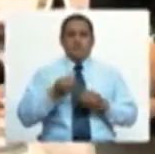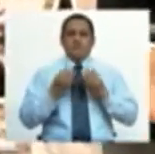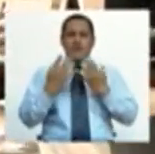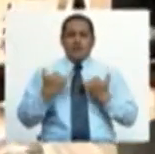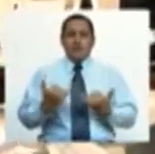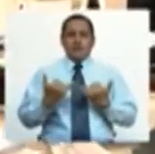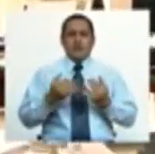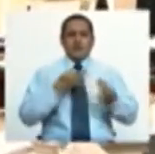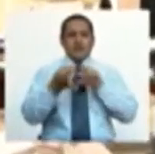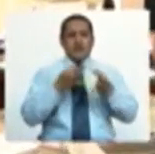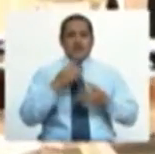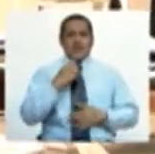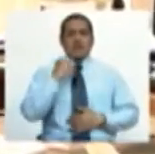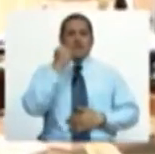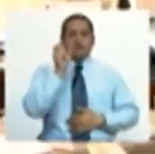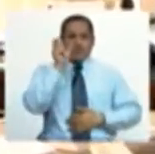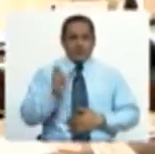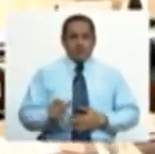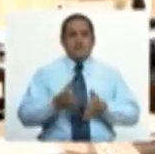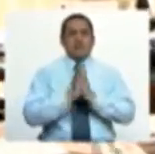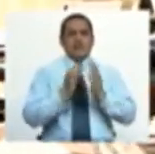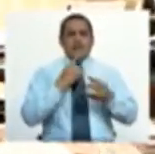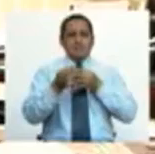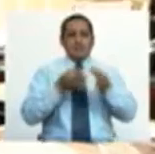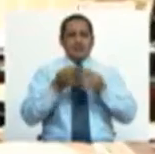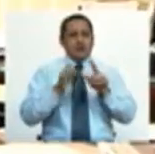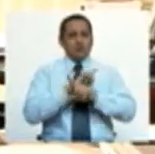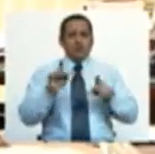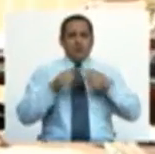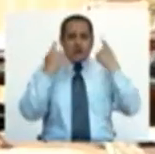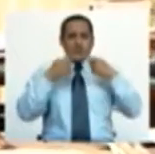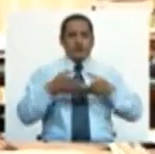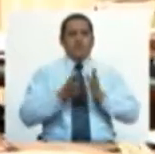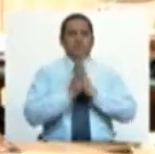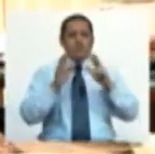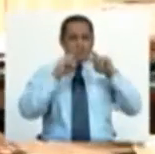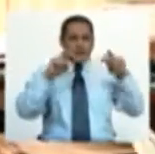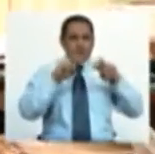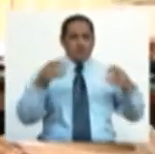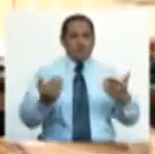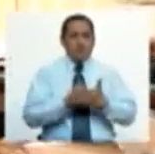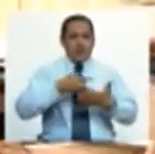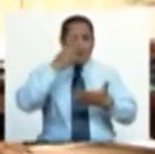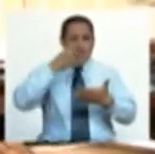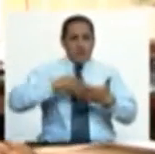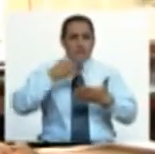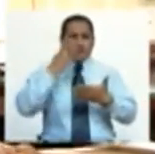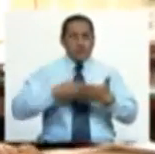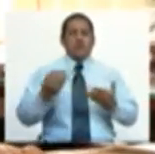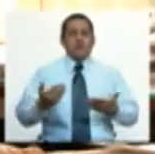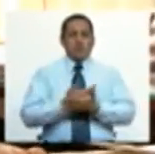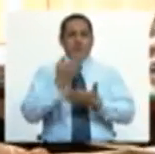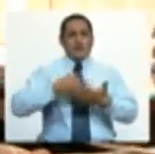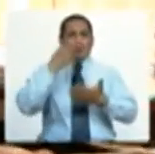es básicamente el derecho que toda persona tiene de decir no estoy de acuerdo, pido una revisión, una nueva evaluación del tema. Una